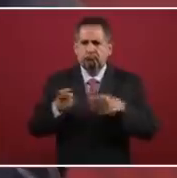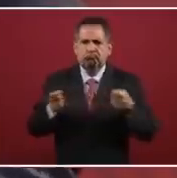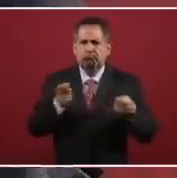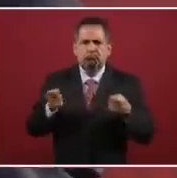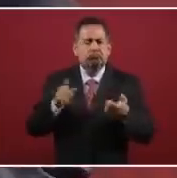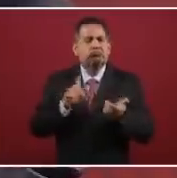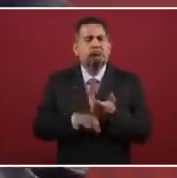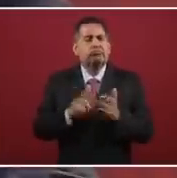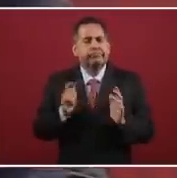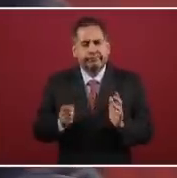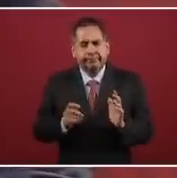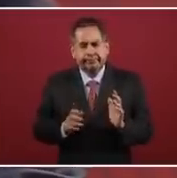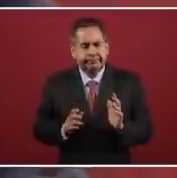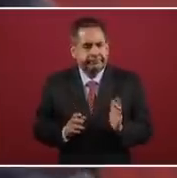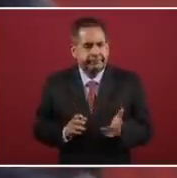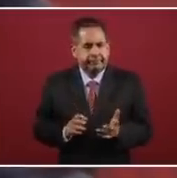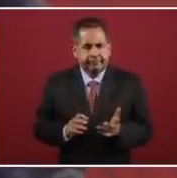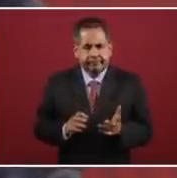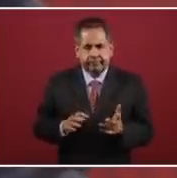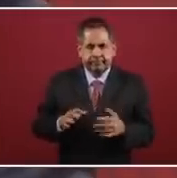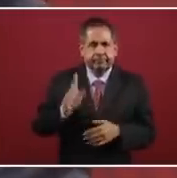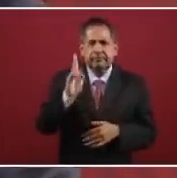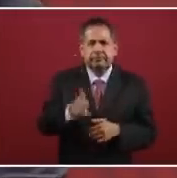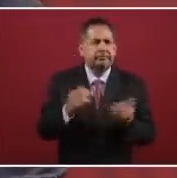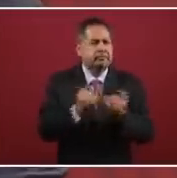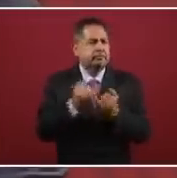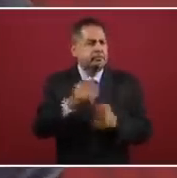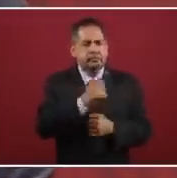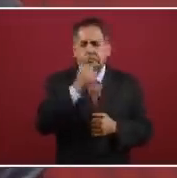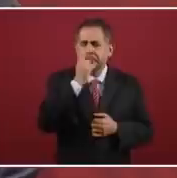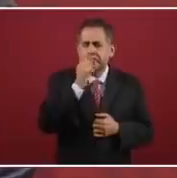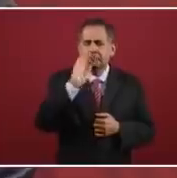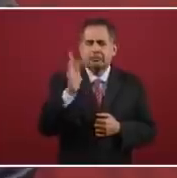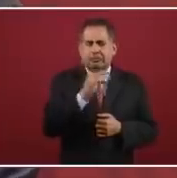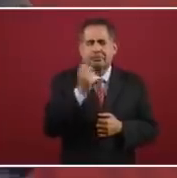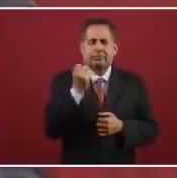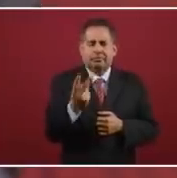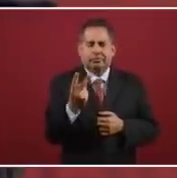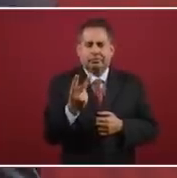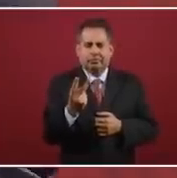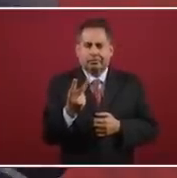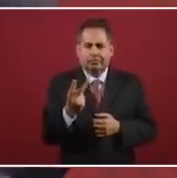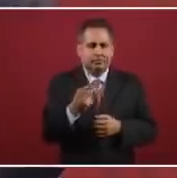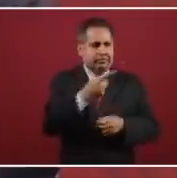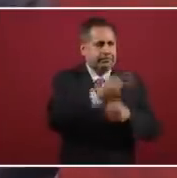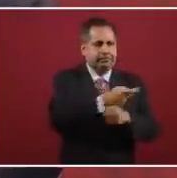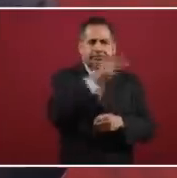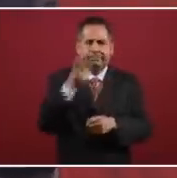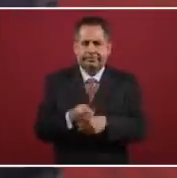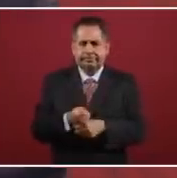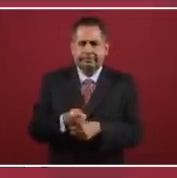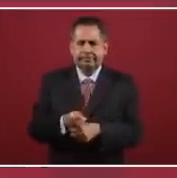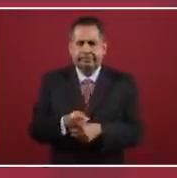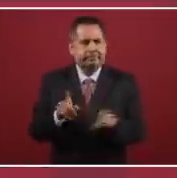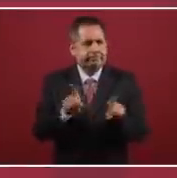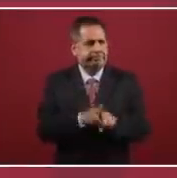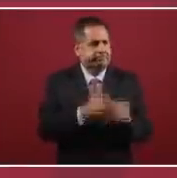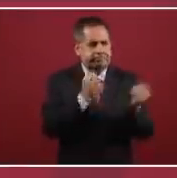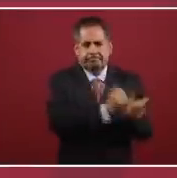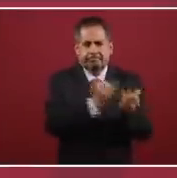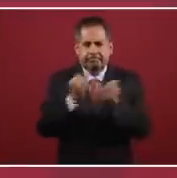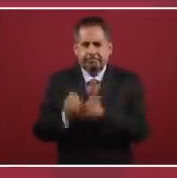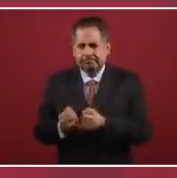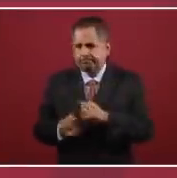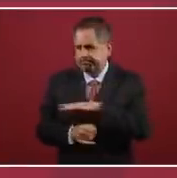iba a ser como la Policía Federal 2, una segunda versión de lo mismo.